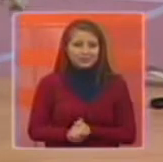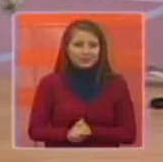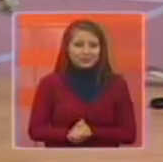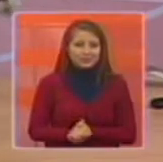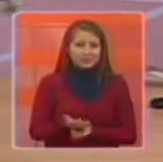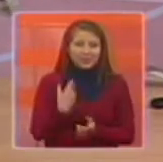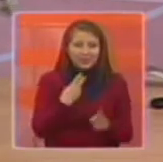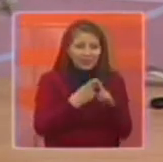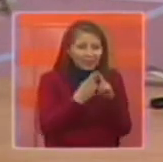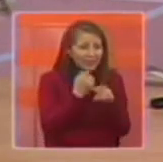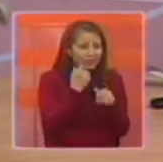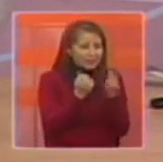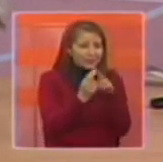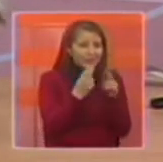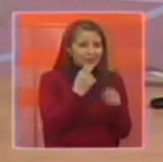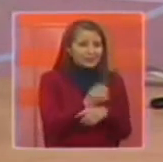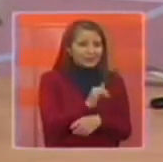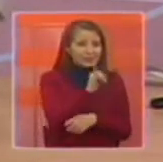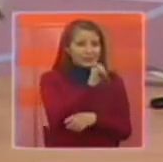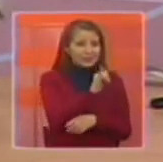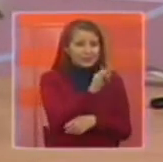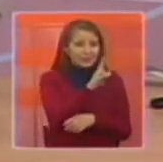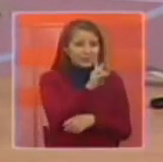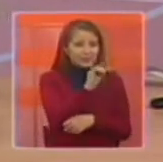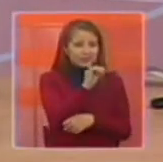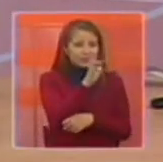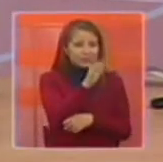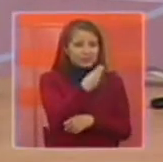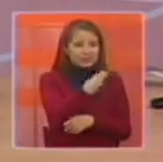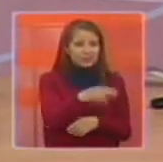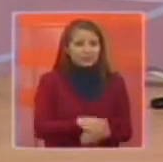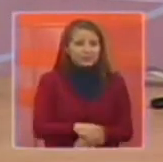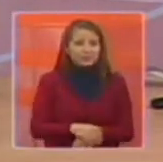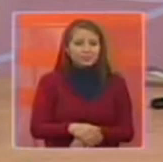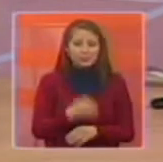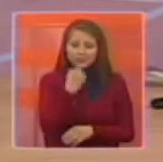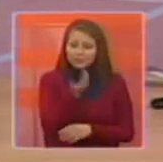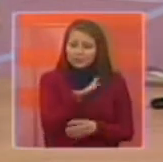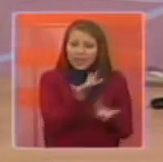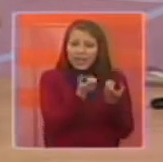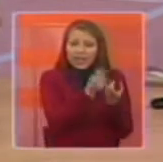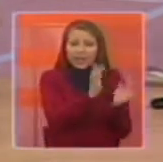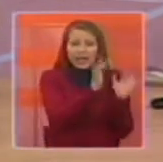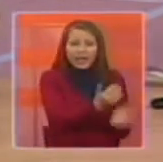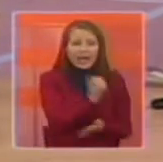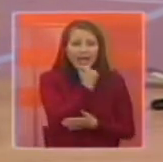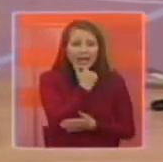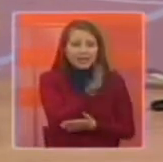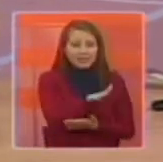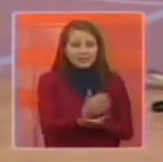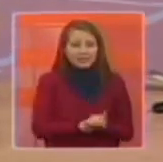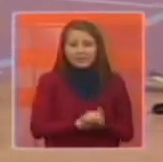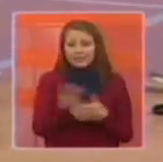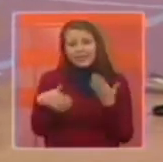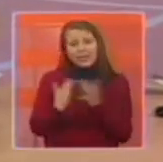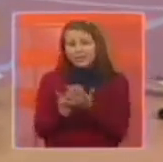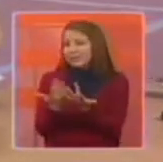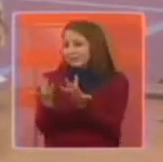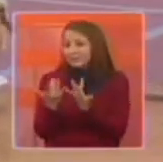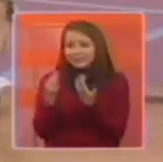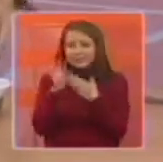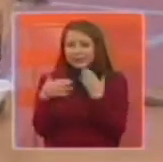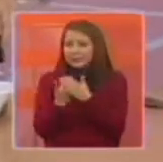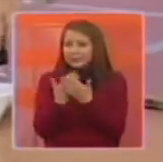pues bien su nombre, ¿no? Oiga, Judith, ¿y a usted la puedo engreír de alguna manera? No, todos los días me engríe